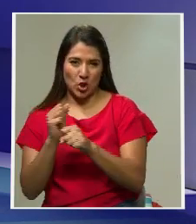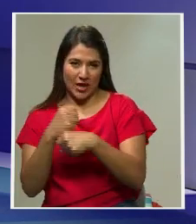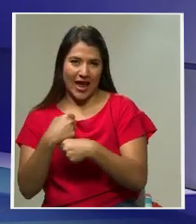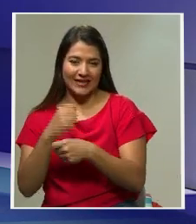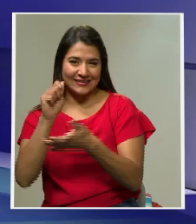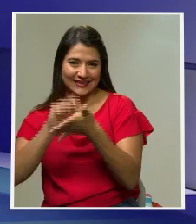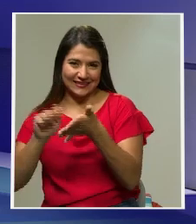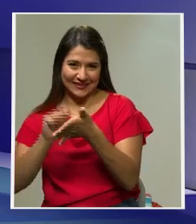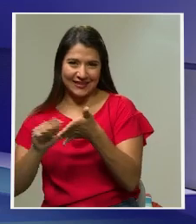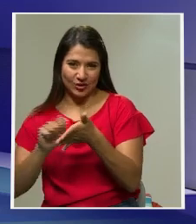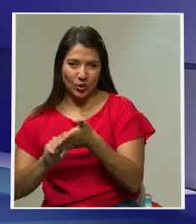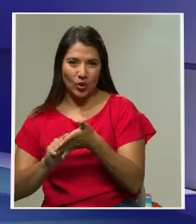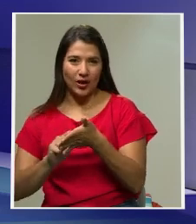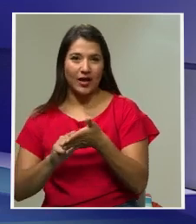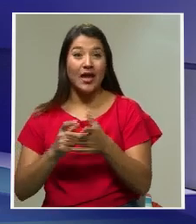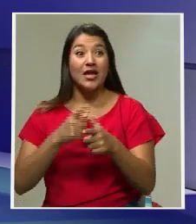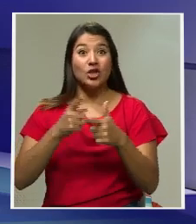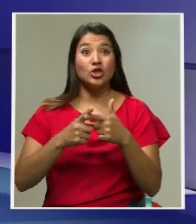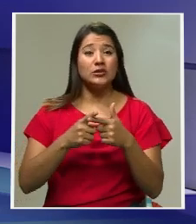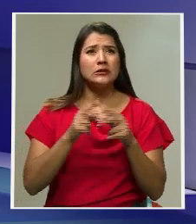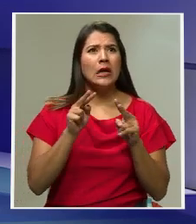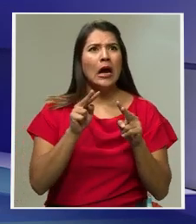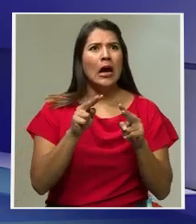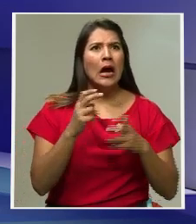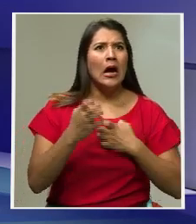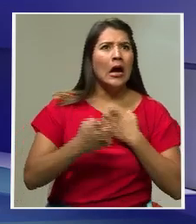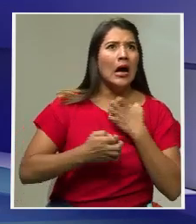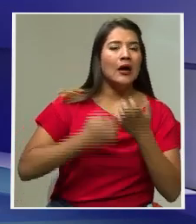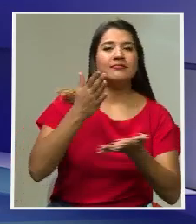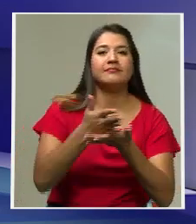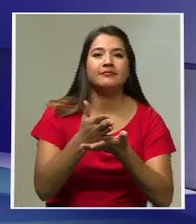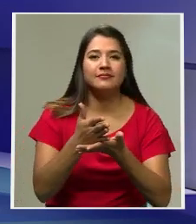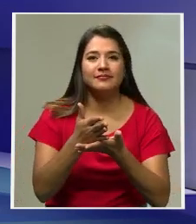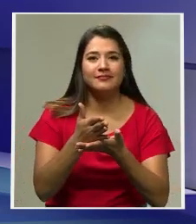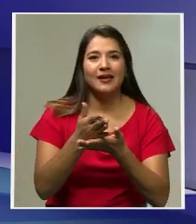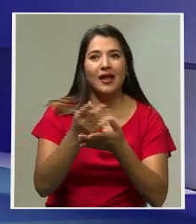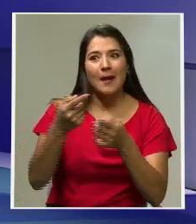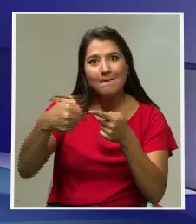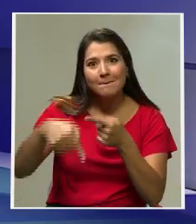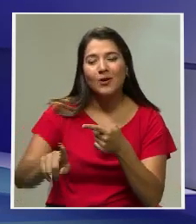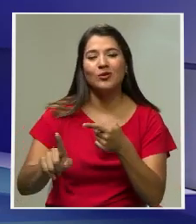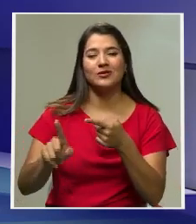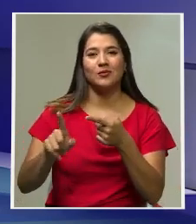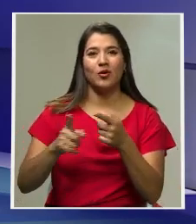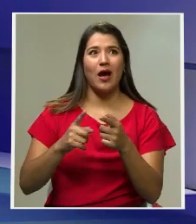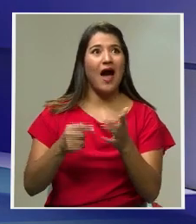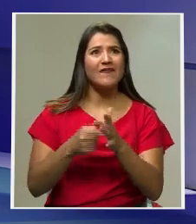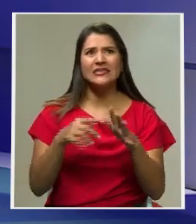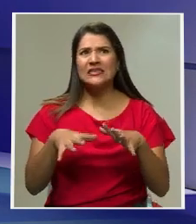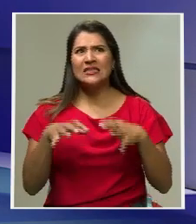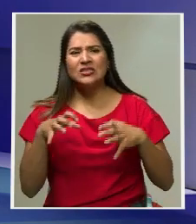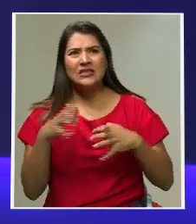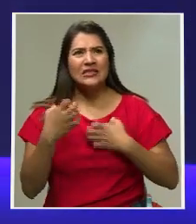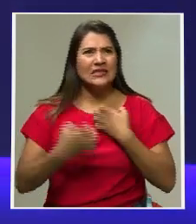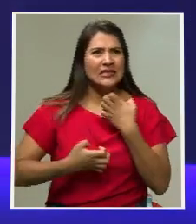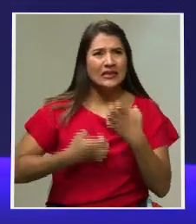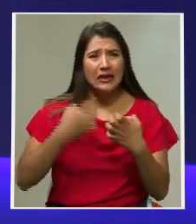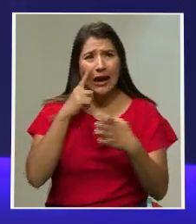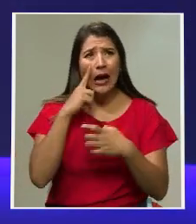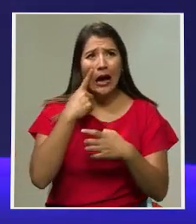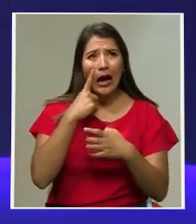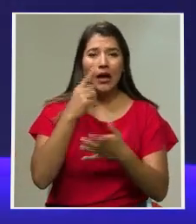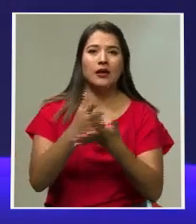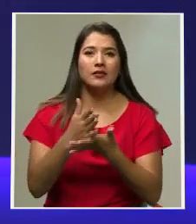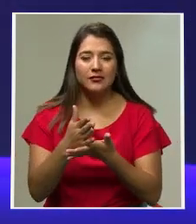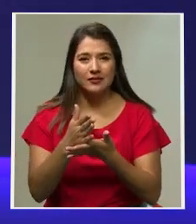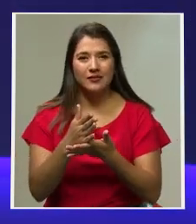dramática en donde corta el capítulo, ojalá en un momento de tensión. Incluso estaba pensando que que hasta en